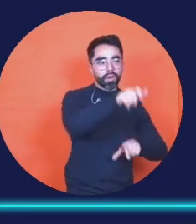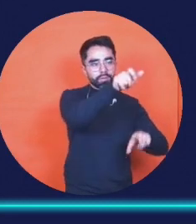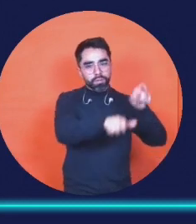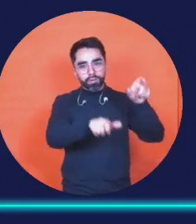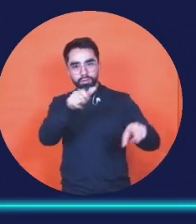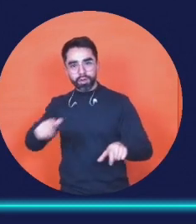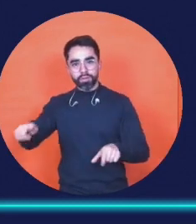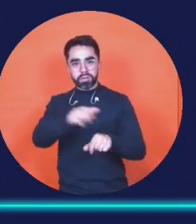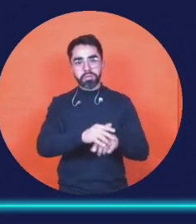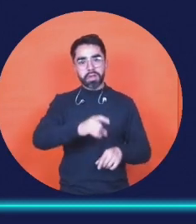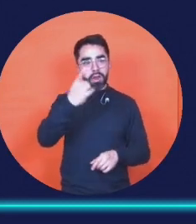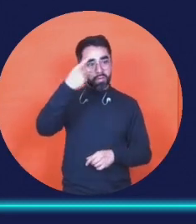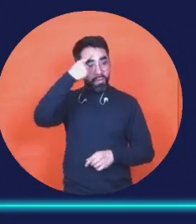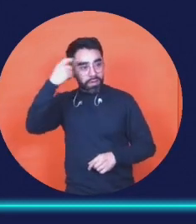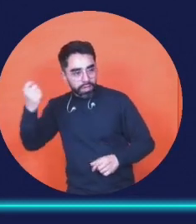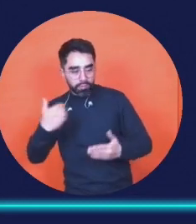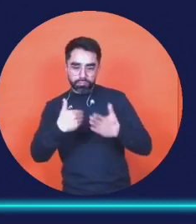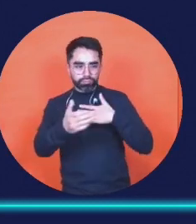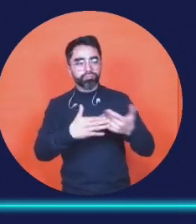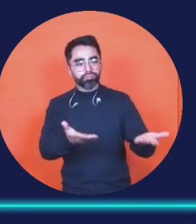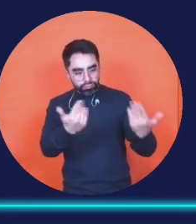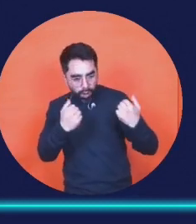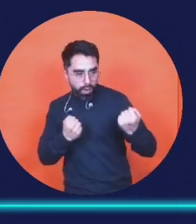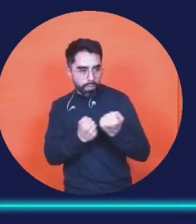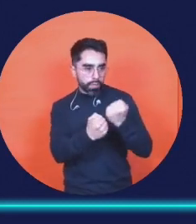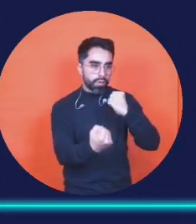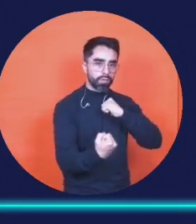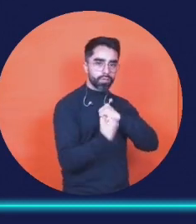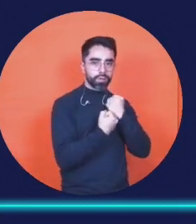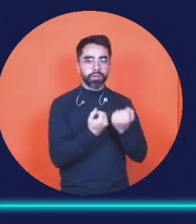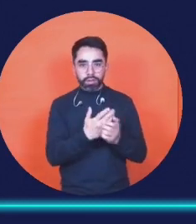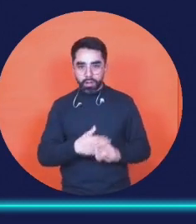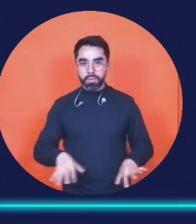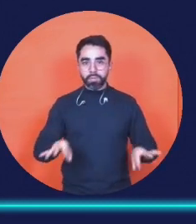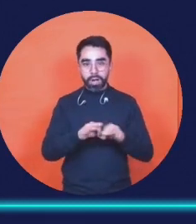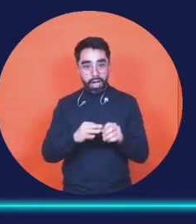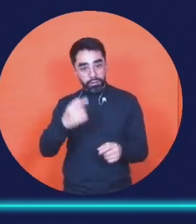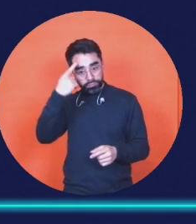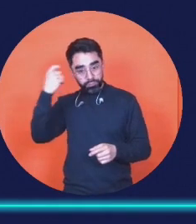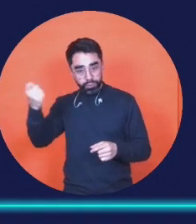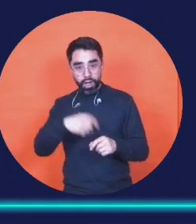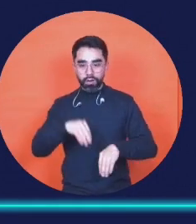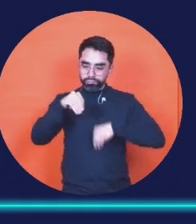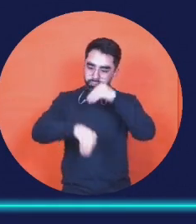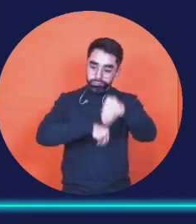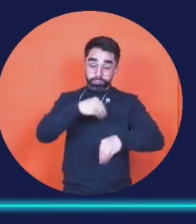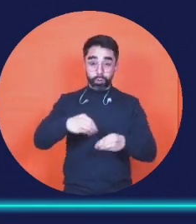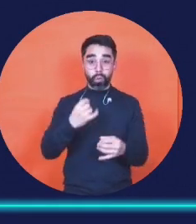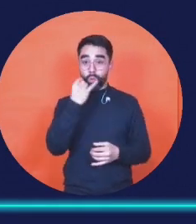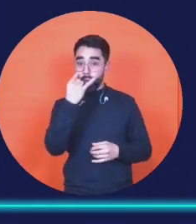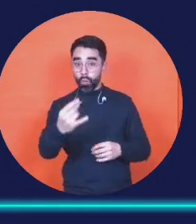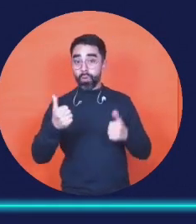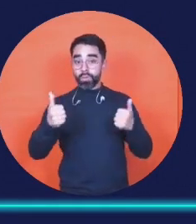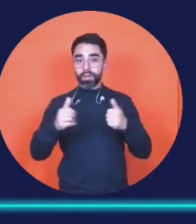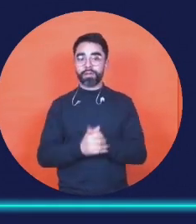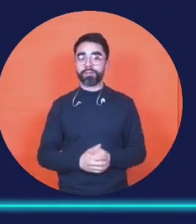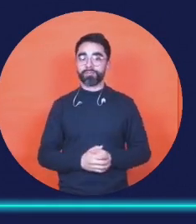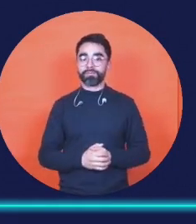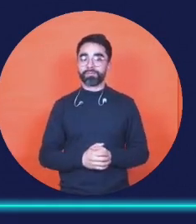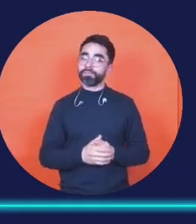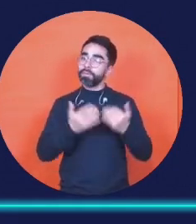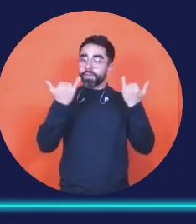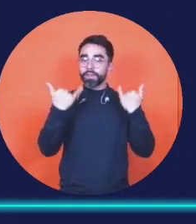tomar riesgos en conjunto y arriesgarnos a hacer cosas interesantes. Con eso terminamos. Muchas gracias